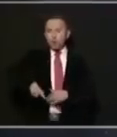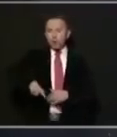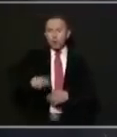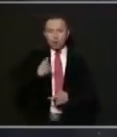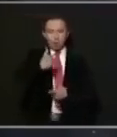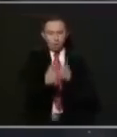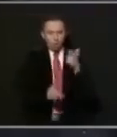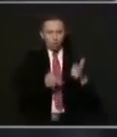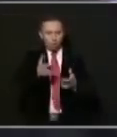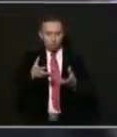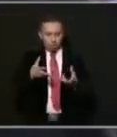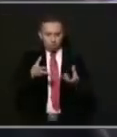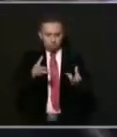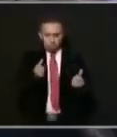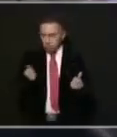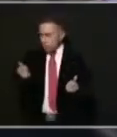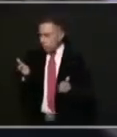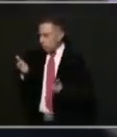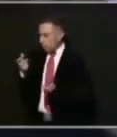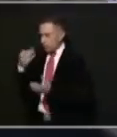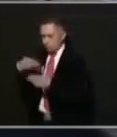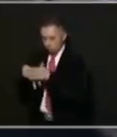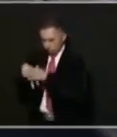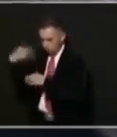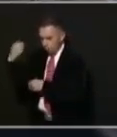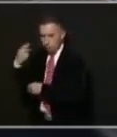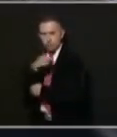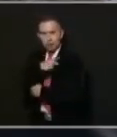gastaremos más de lo que ingrese